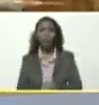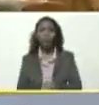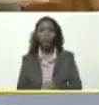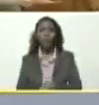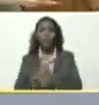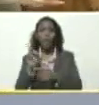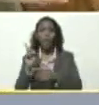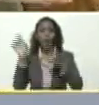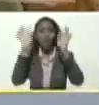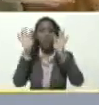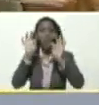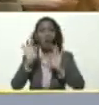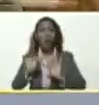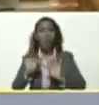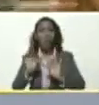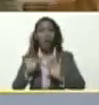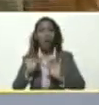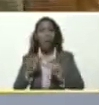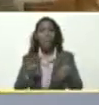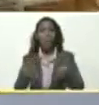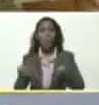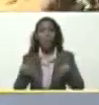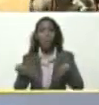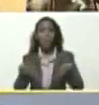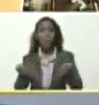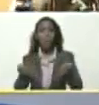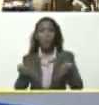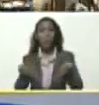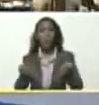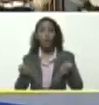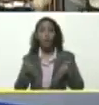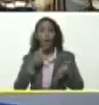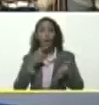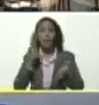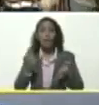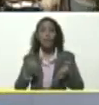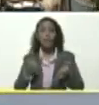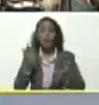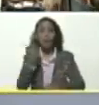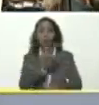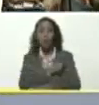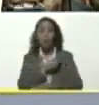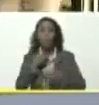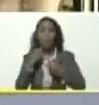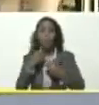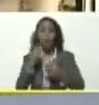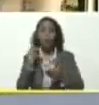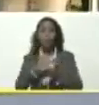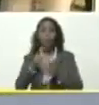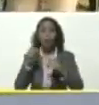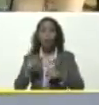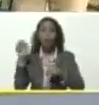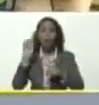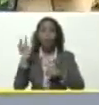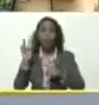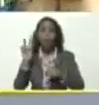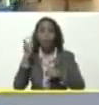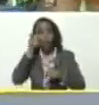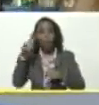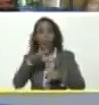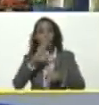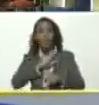de manera manipulada, y decir que las vacunas para que llegaran a Venezuela el pueblo